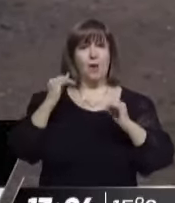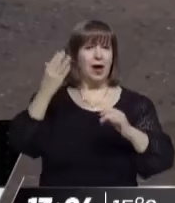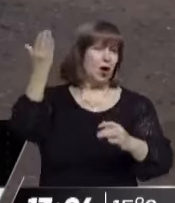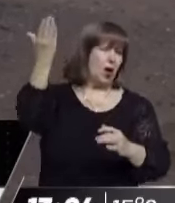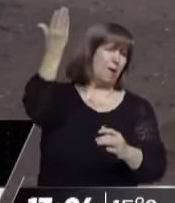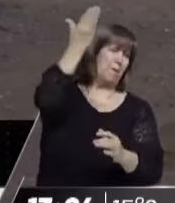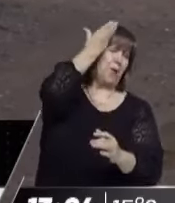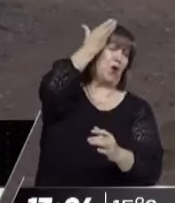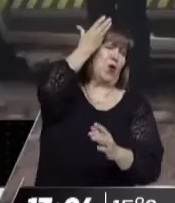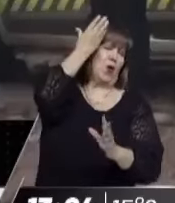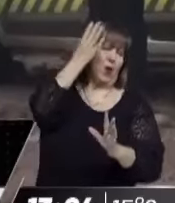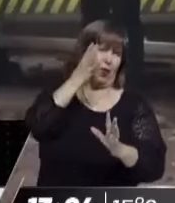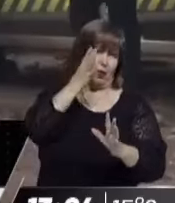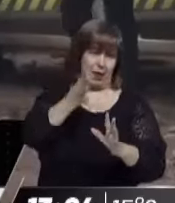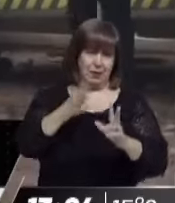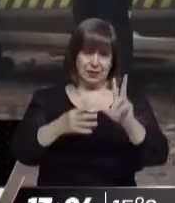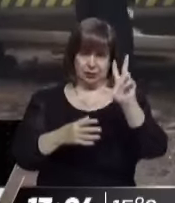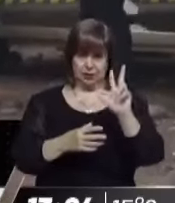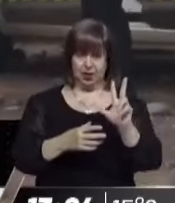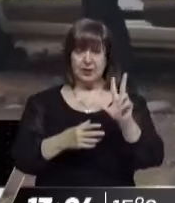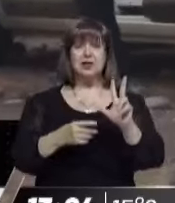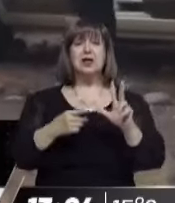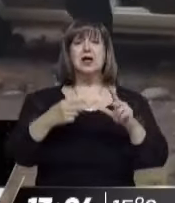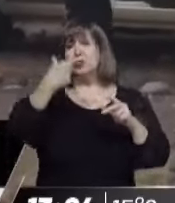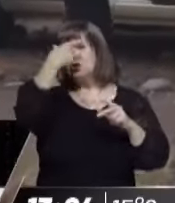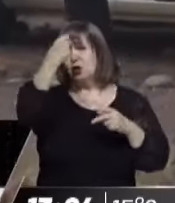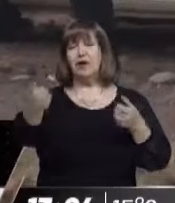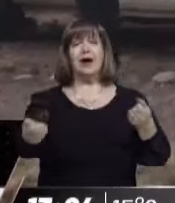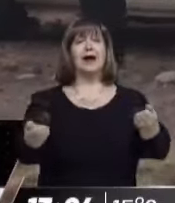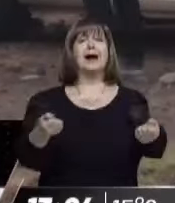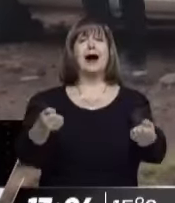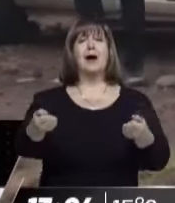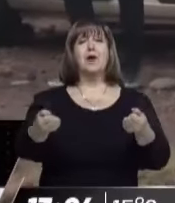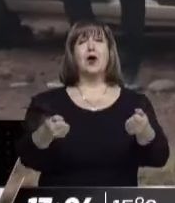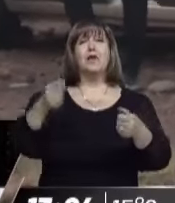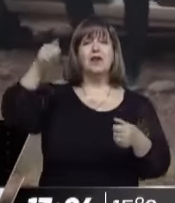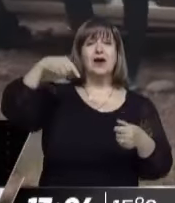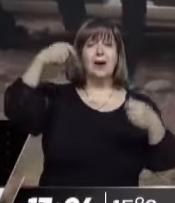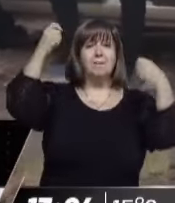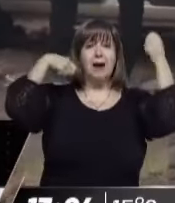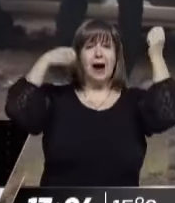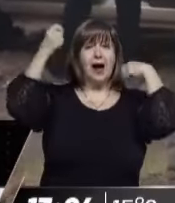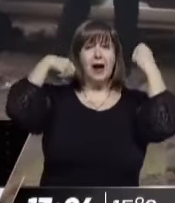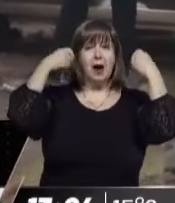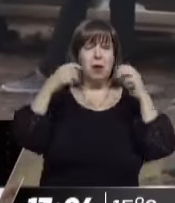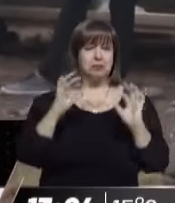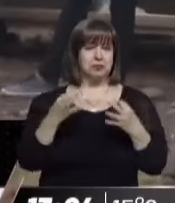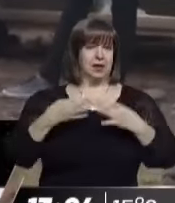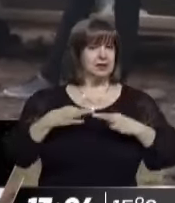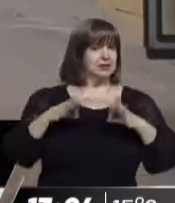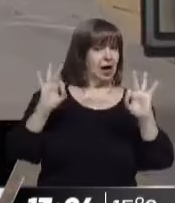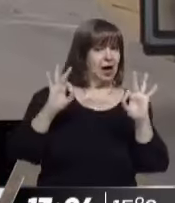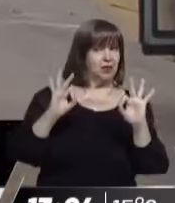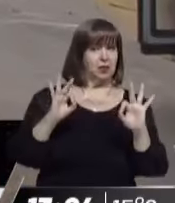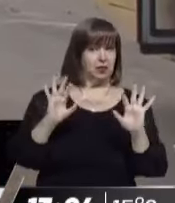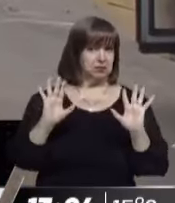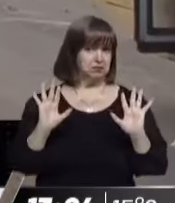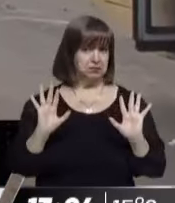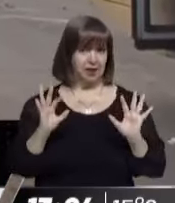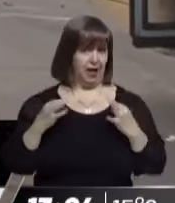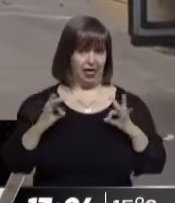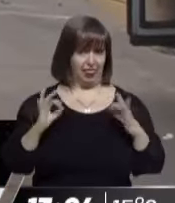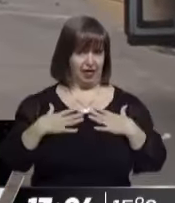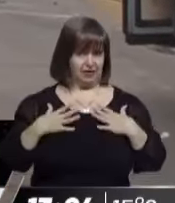cabeza. Por su parte, el chofer del camión, oriundo de Paraguay, resultó ileso y habló inmediatamente con los distintos medios de prensa.